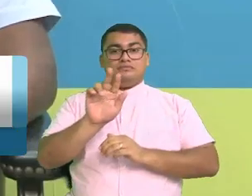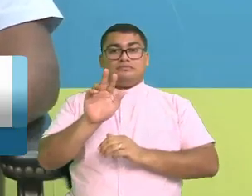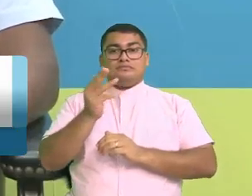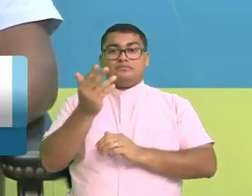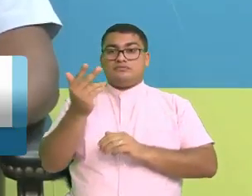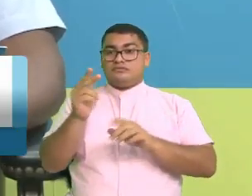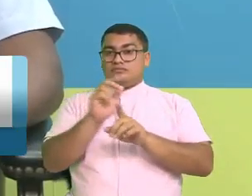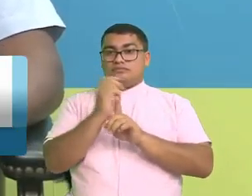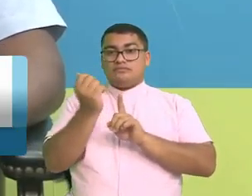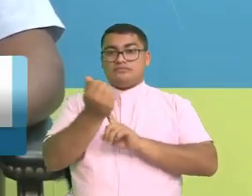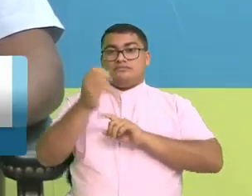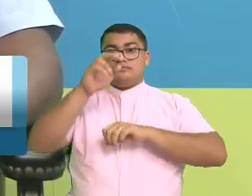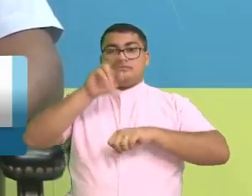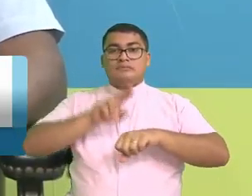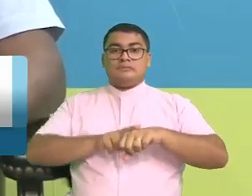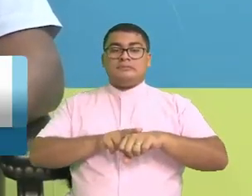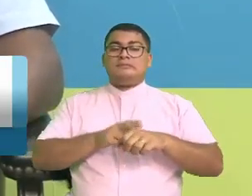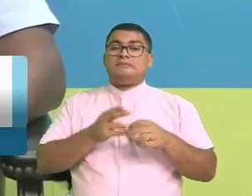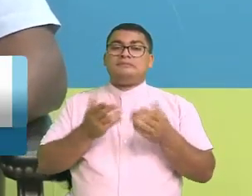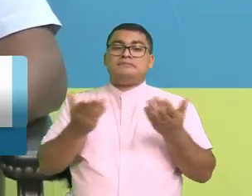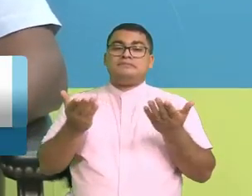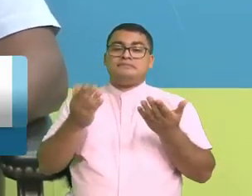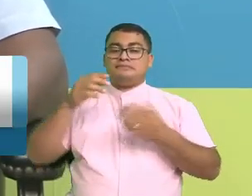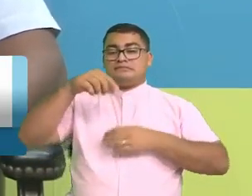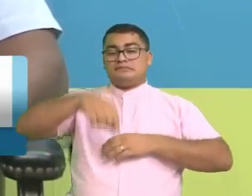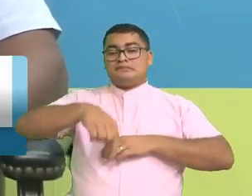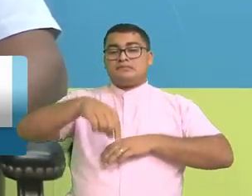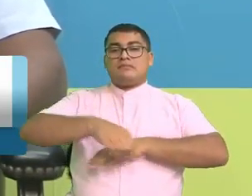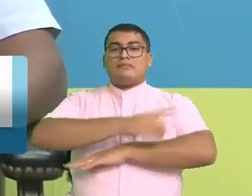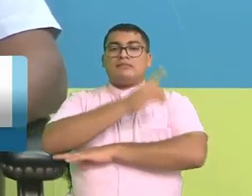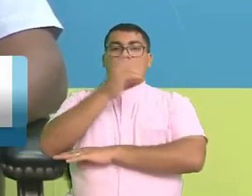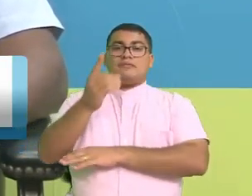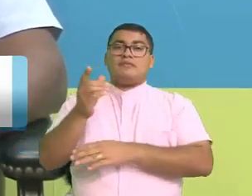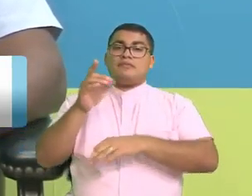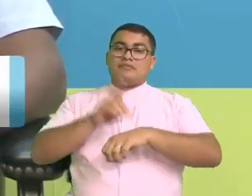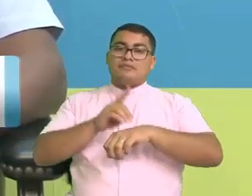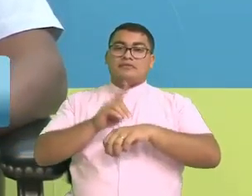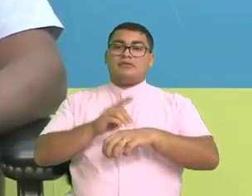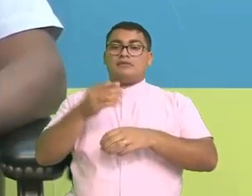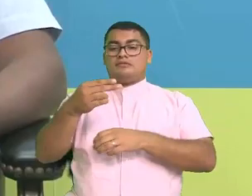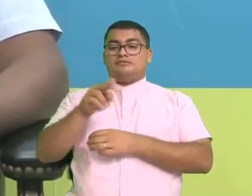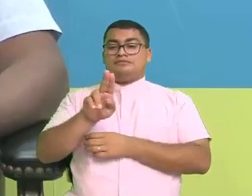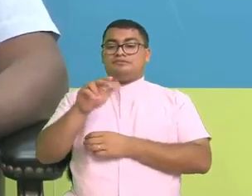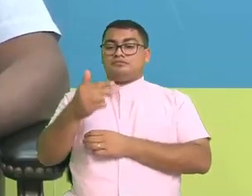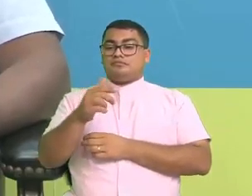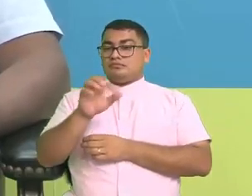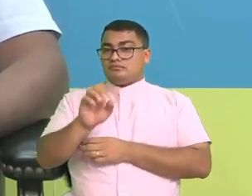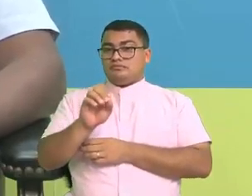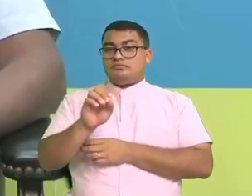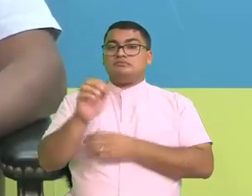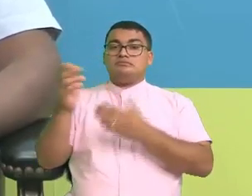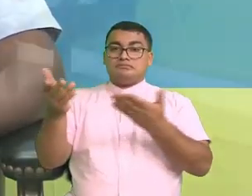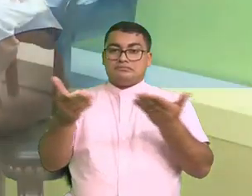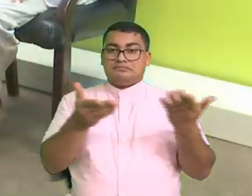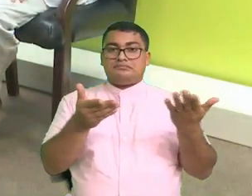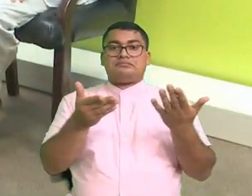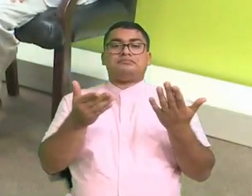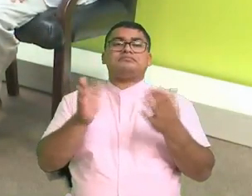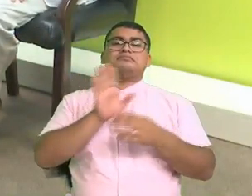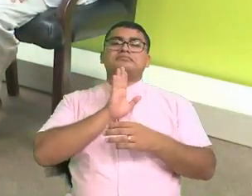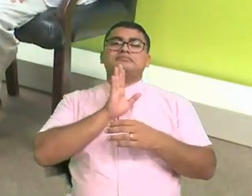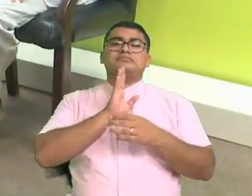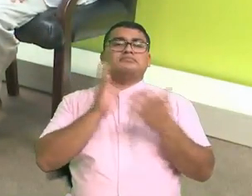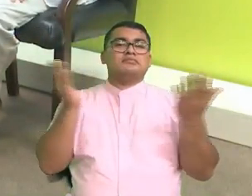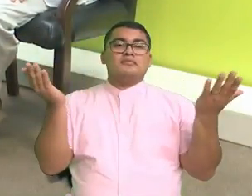canal parlamentario, el canal de la Asamblea Nacional. Hoy tenemos como invitado al doctor Hugo Homsky. Estamos hablando con él sobre